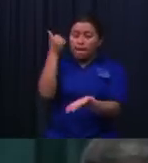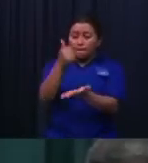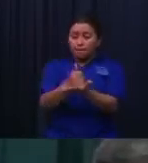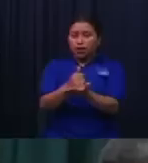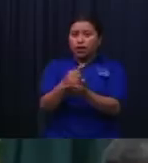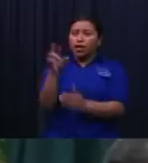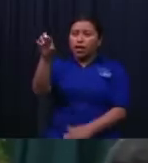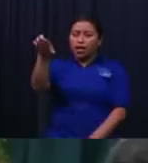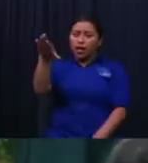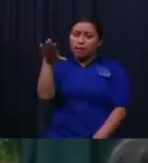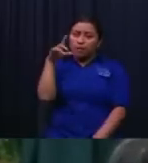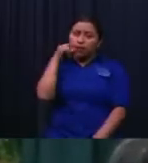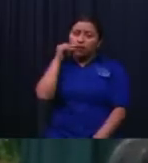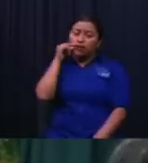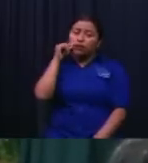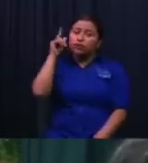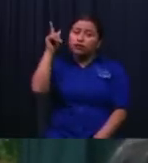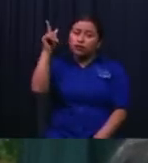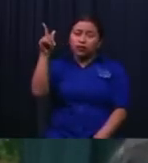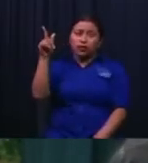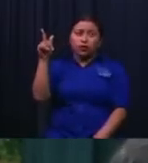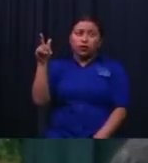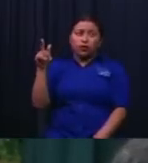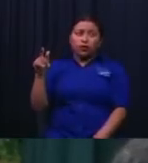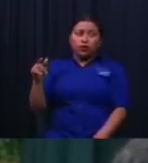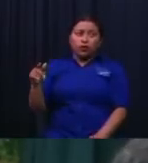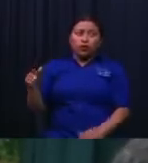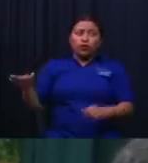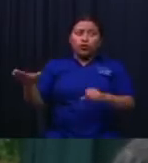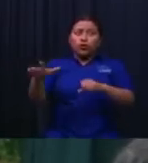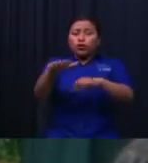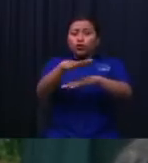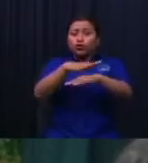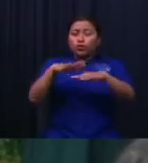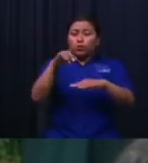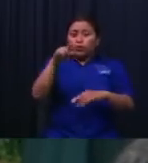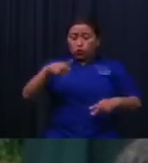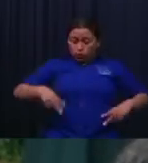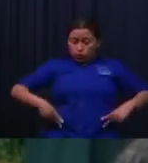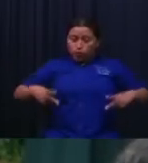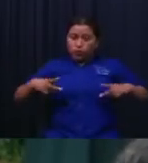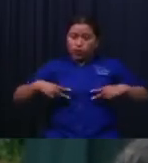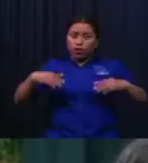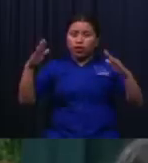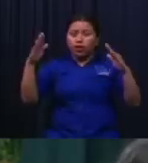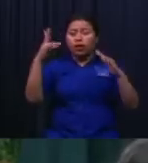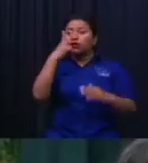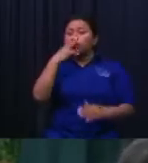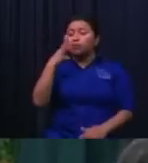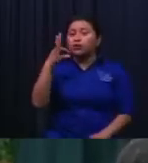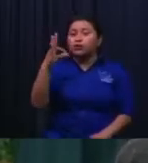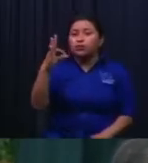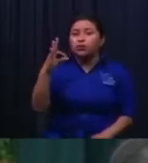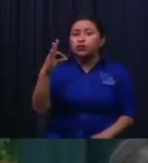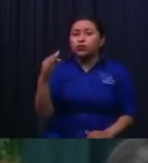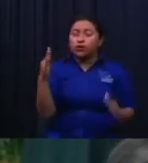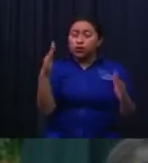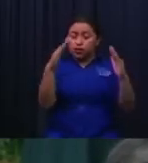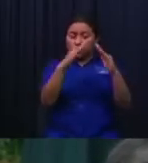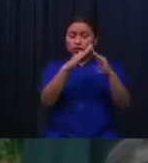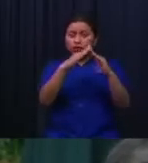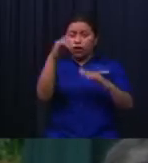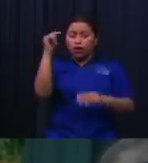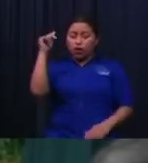su vida, hermano, sobre su matrimonio, sobre sus hijos. Y vamos a orar para sellar